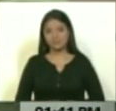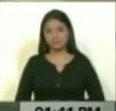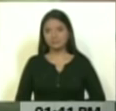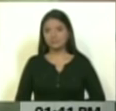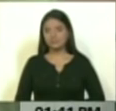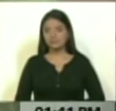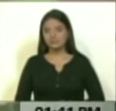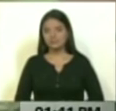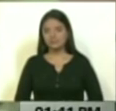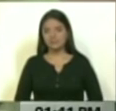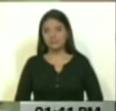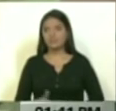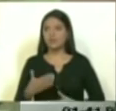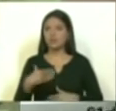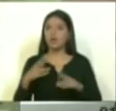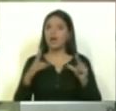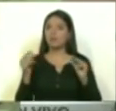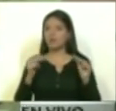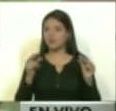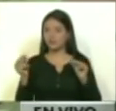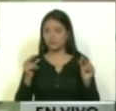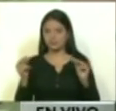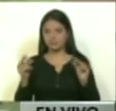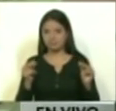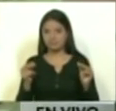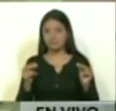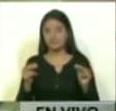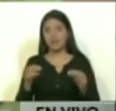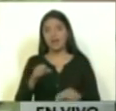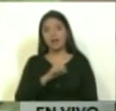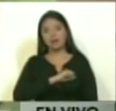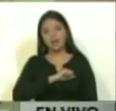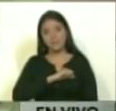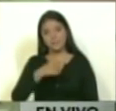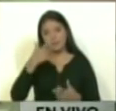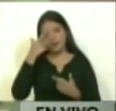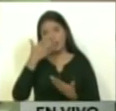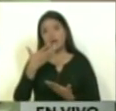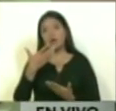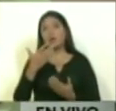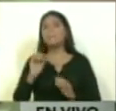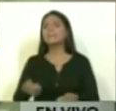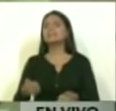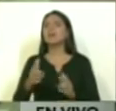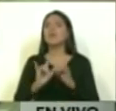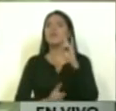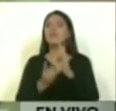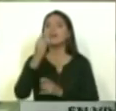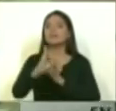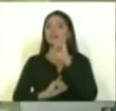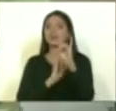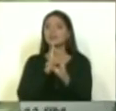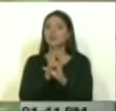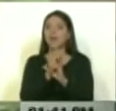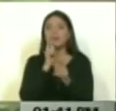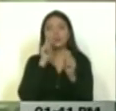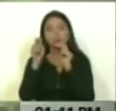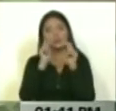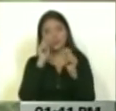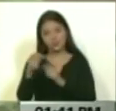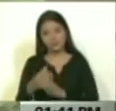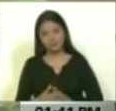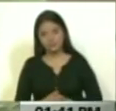Estuve, bueno, conversando. Querida camarada ministra, ¿cuándo empezamos la Feria Internacional del Turismo? Te